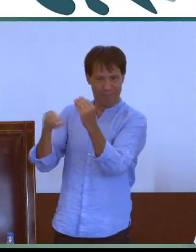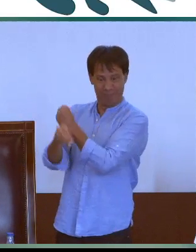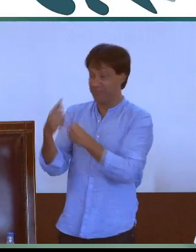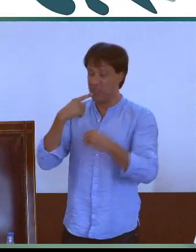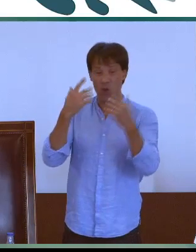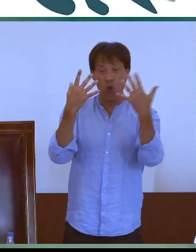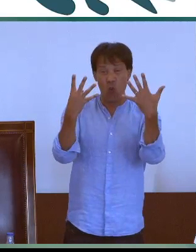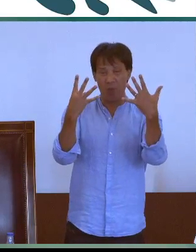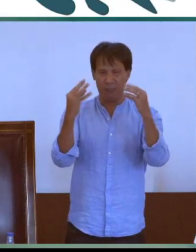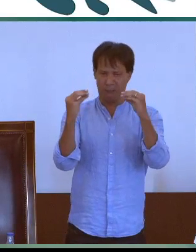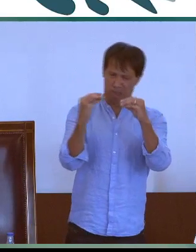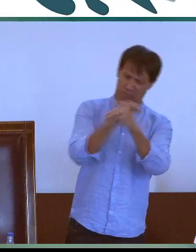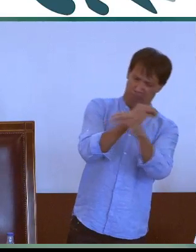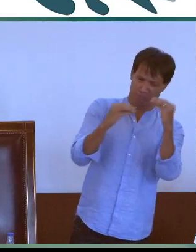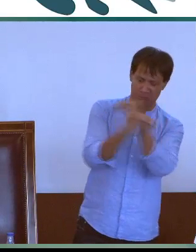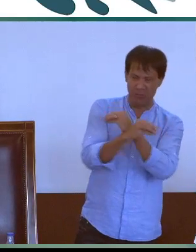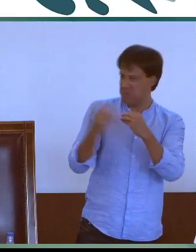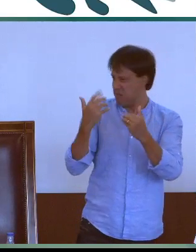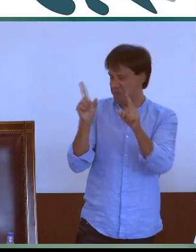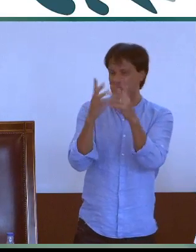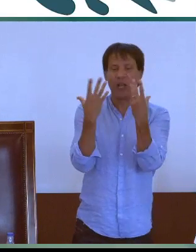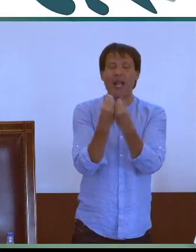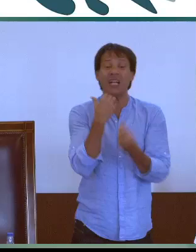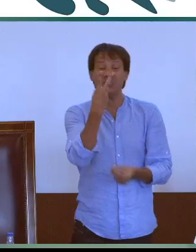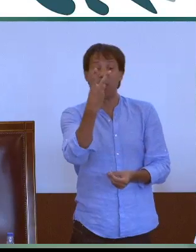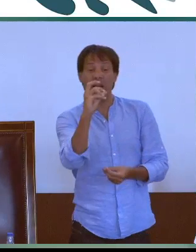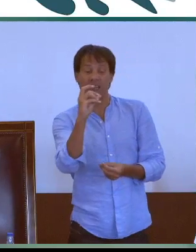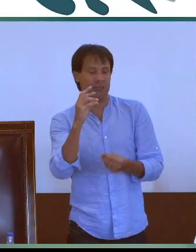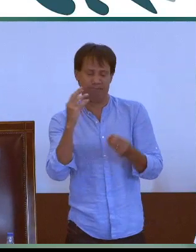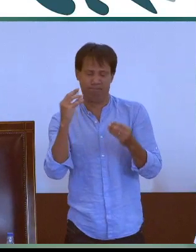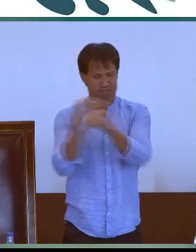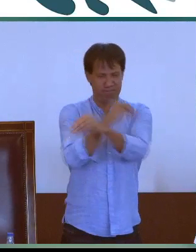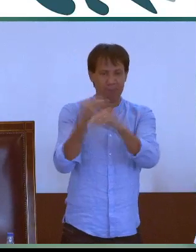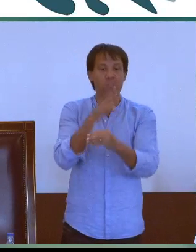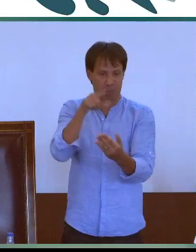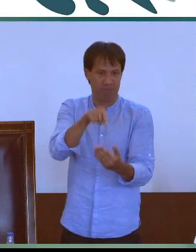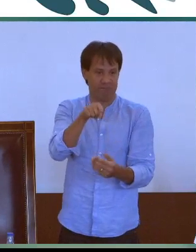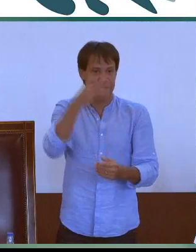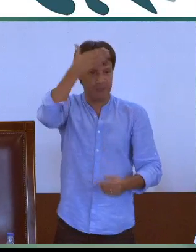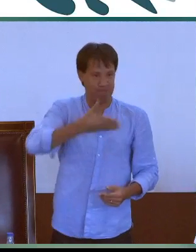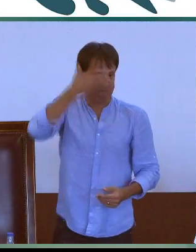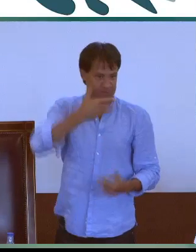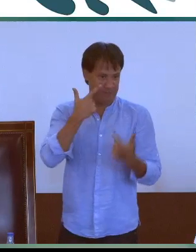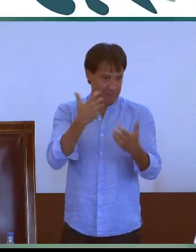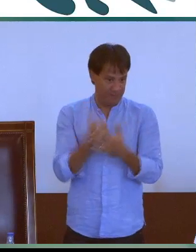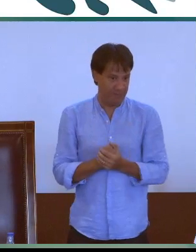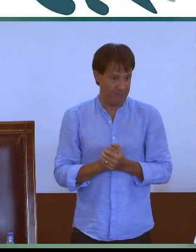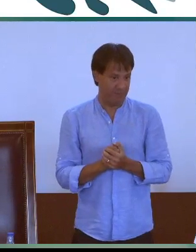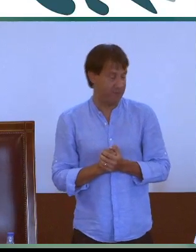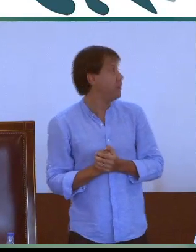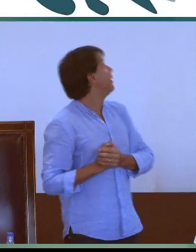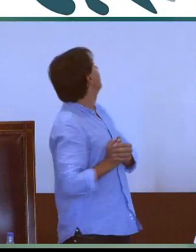sé si, y la mayoría de compañeros teníamos igual las mismas dudas. Casi 20 coincidíamos en